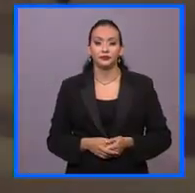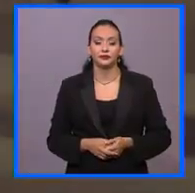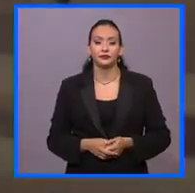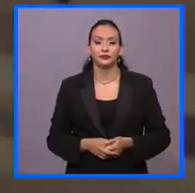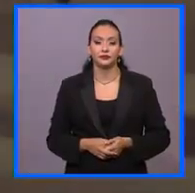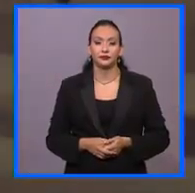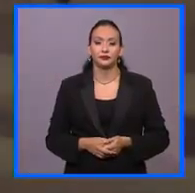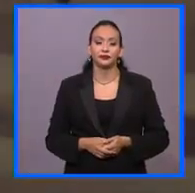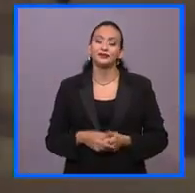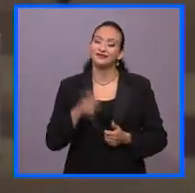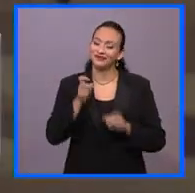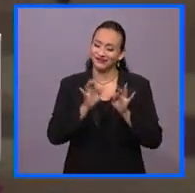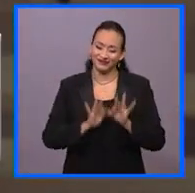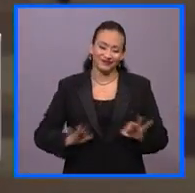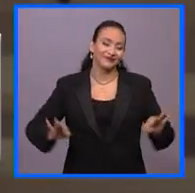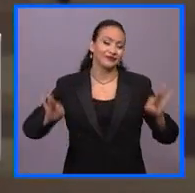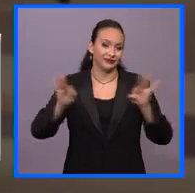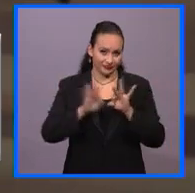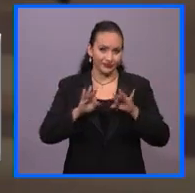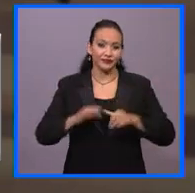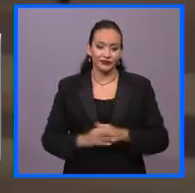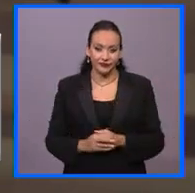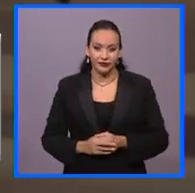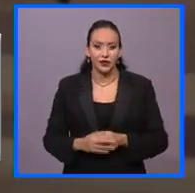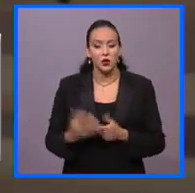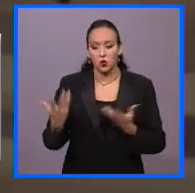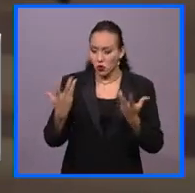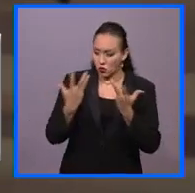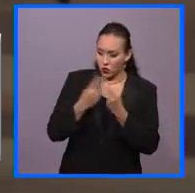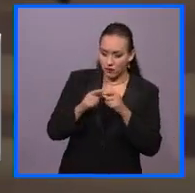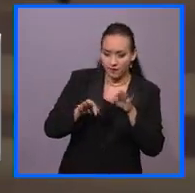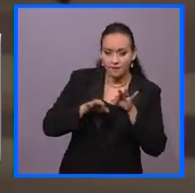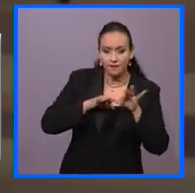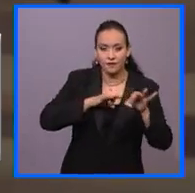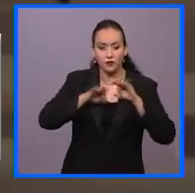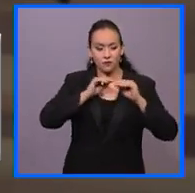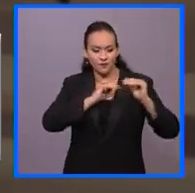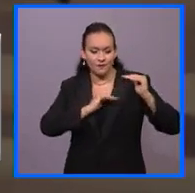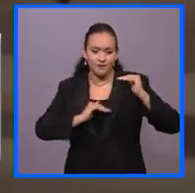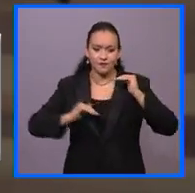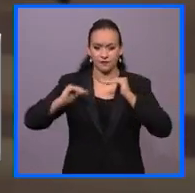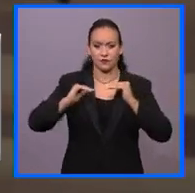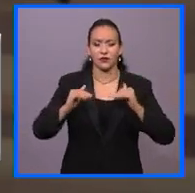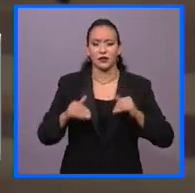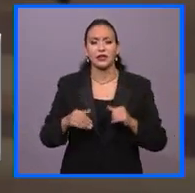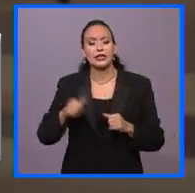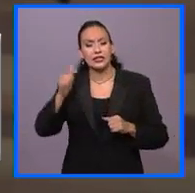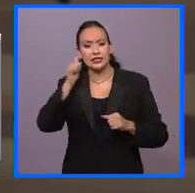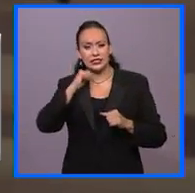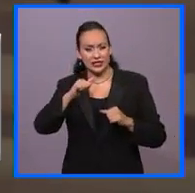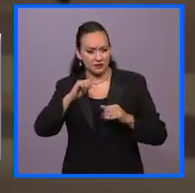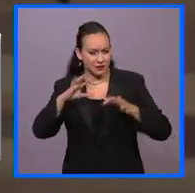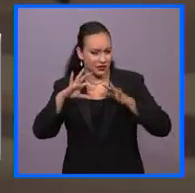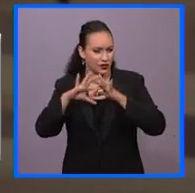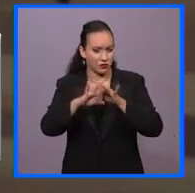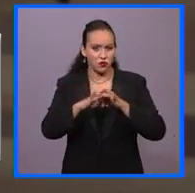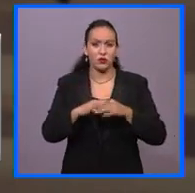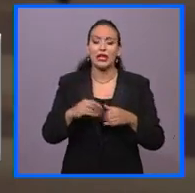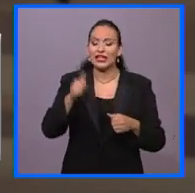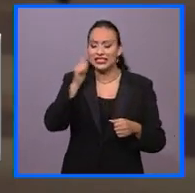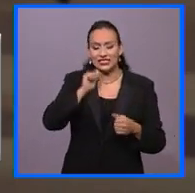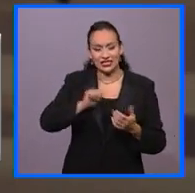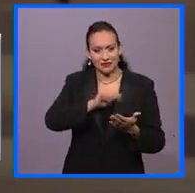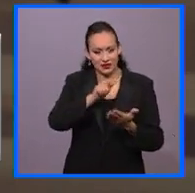Que es indispensable seguir entonces trabajando con altura de miras, con visión de Estado, con ánimo